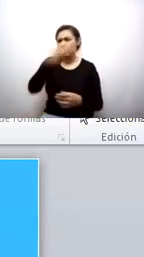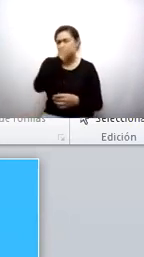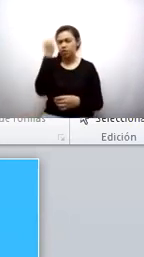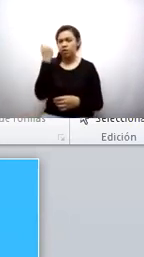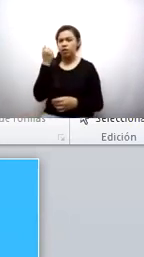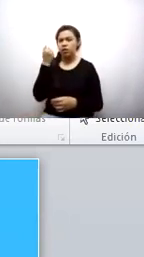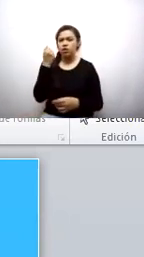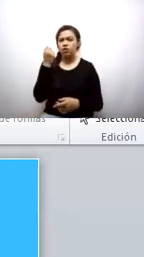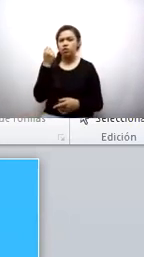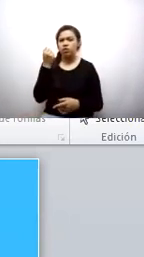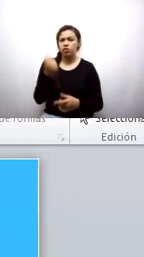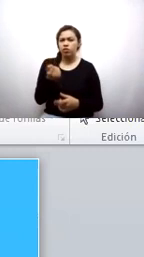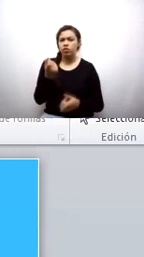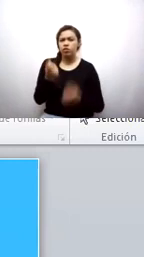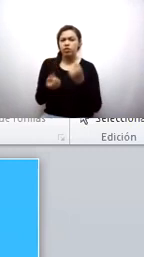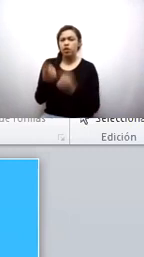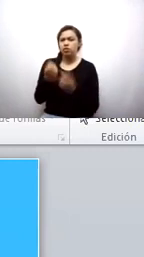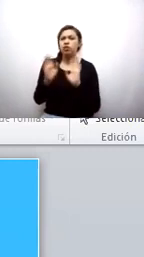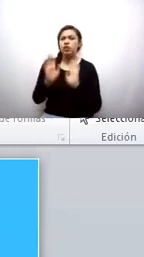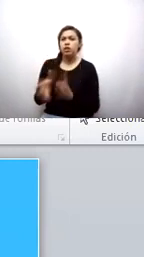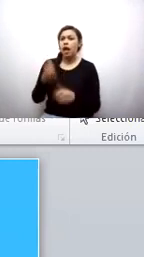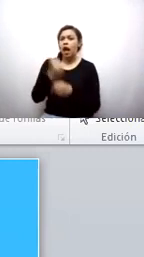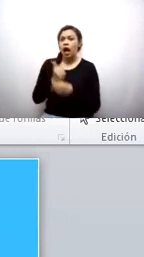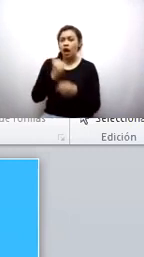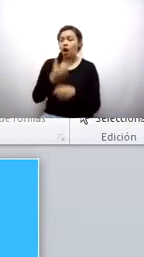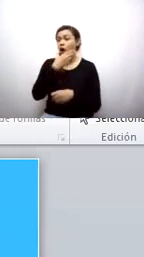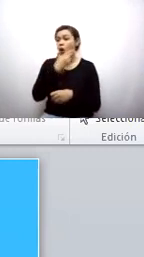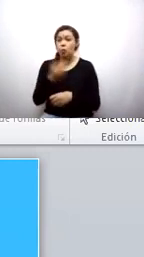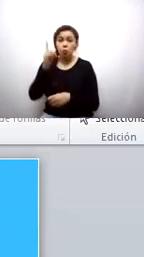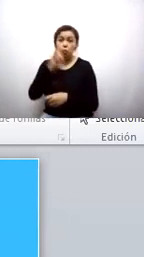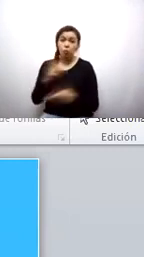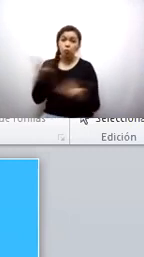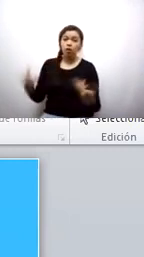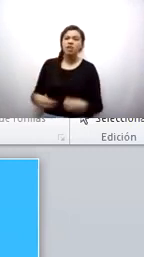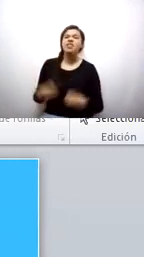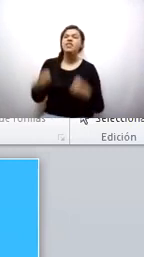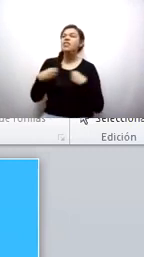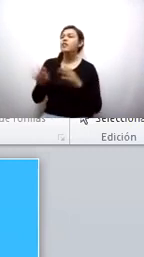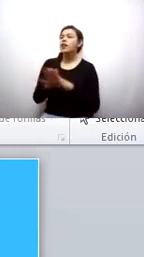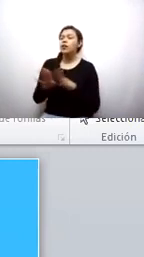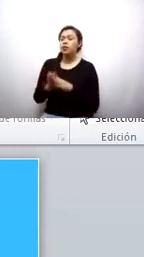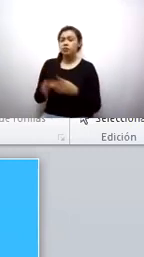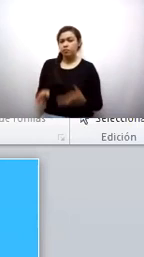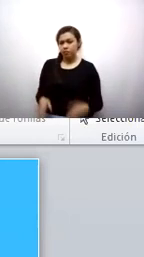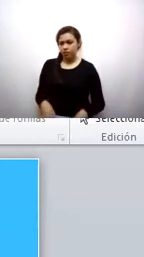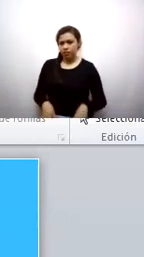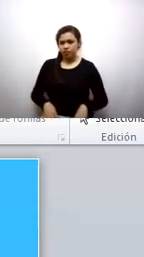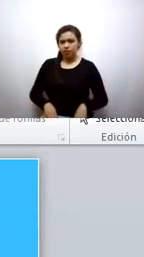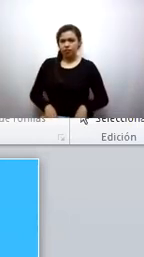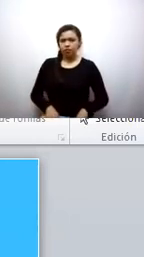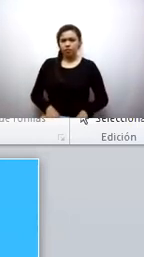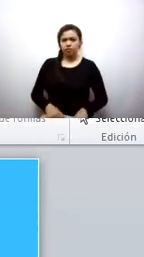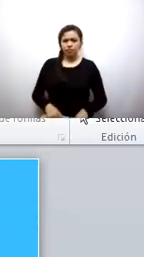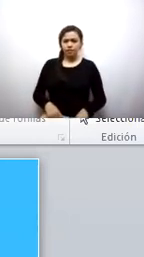algunos casos ya incluso abuelitas, abuelitos. ¿Cómo se vive esto, no? Entonces,